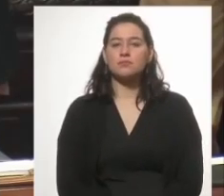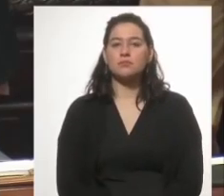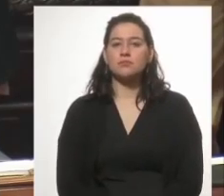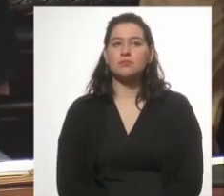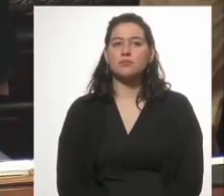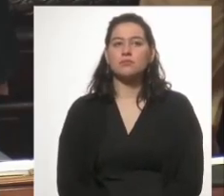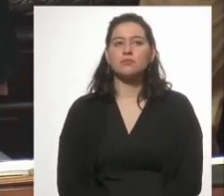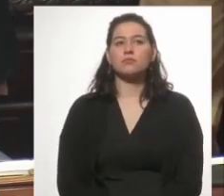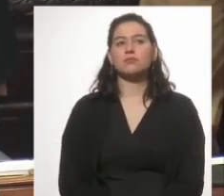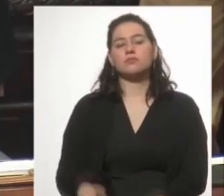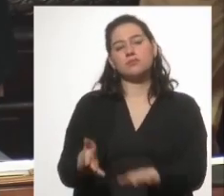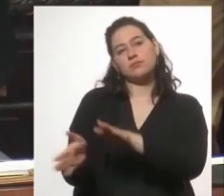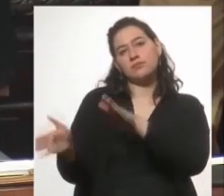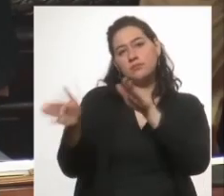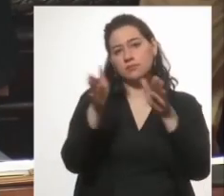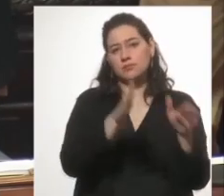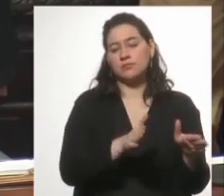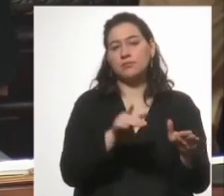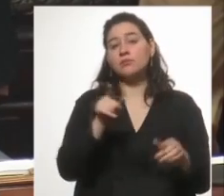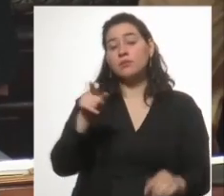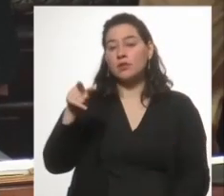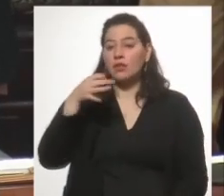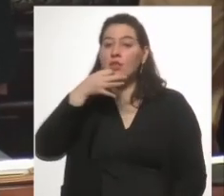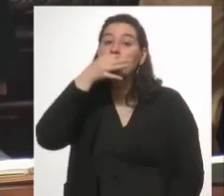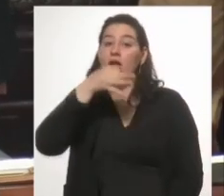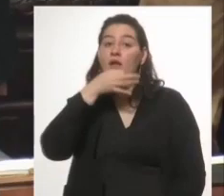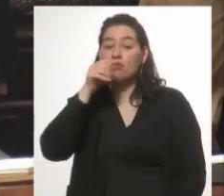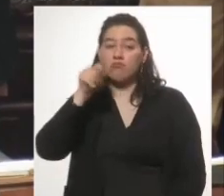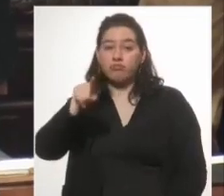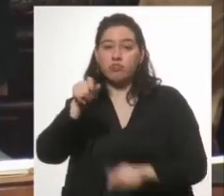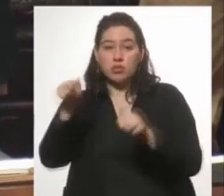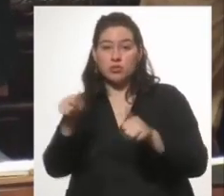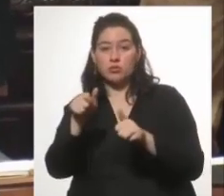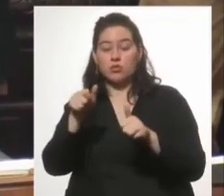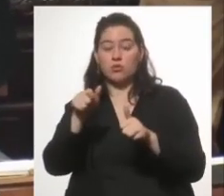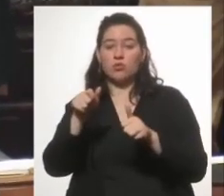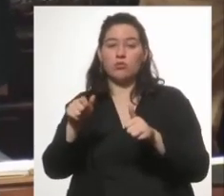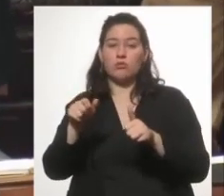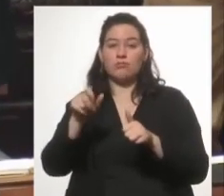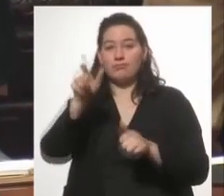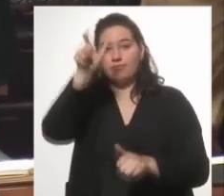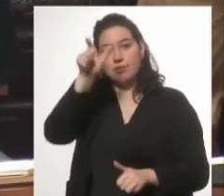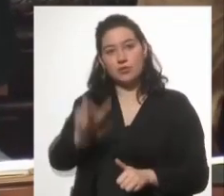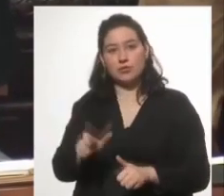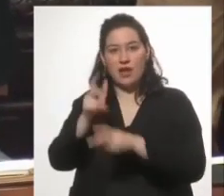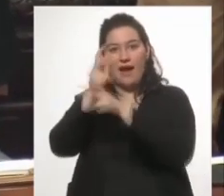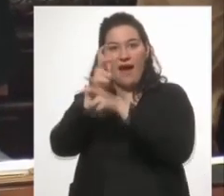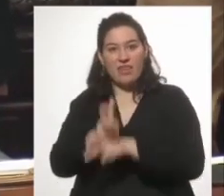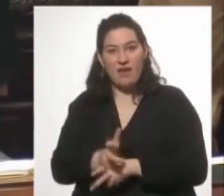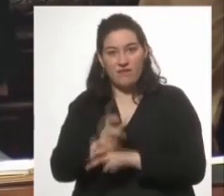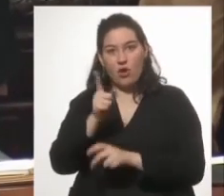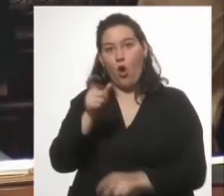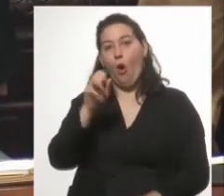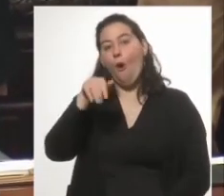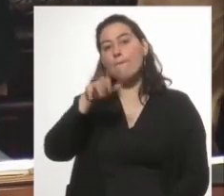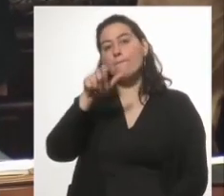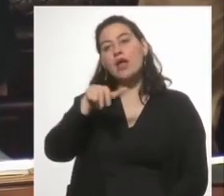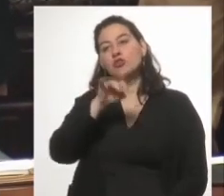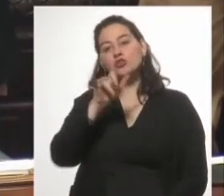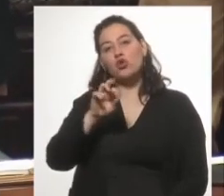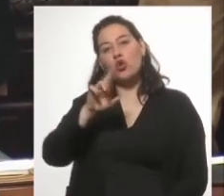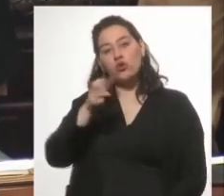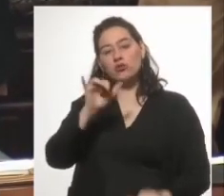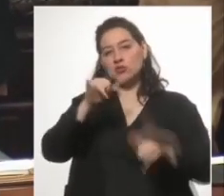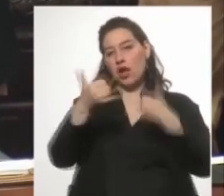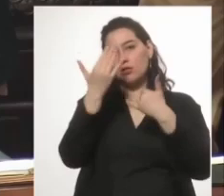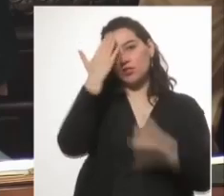Por otro lado, lo que él declara sobre lo hecho con el cuerpo de Gómez-Soro ya era sabido,